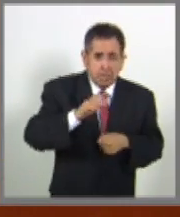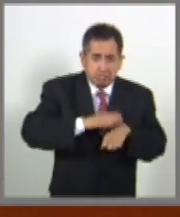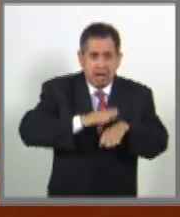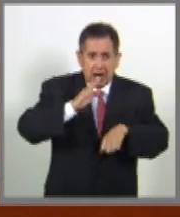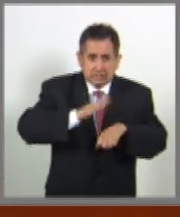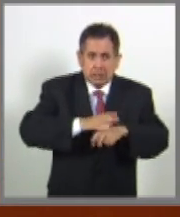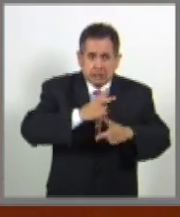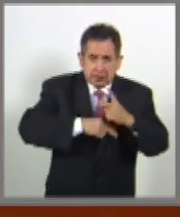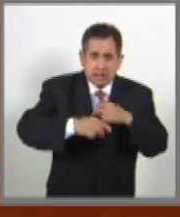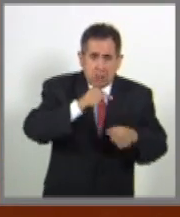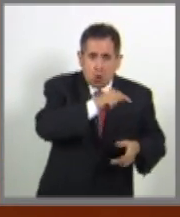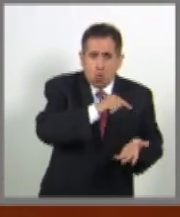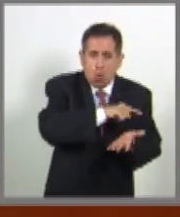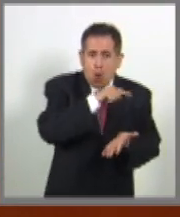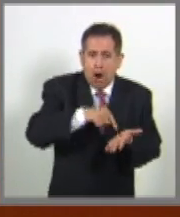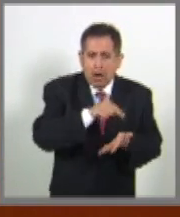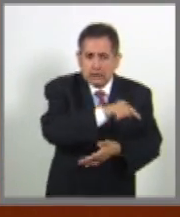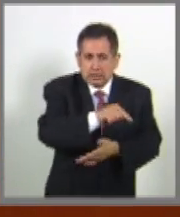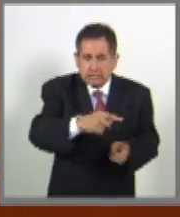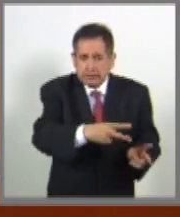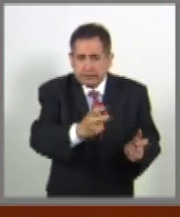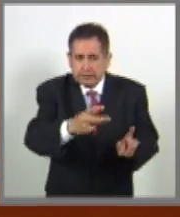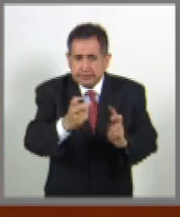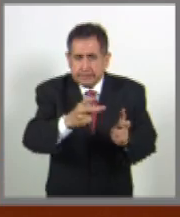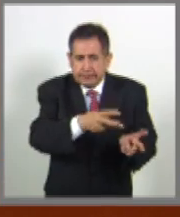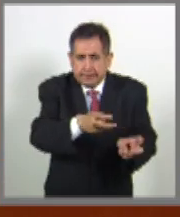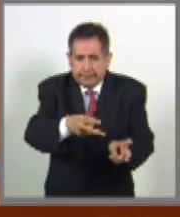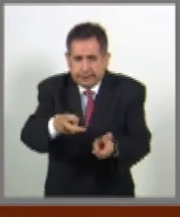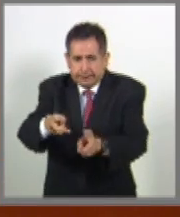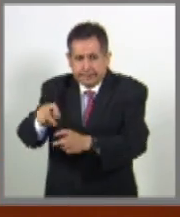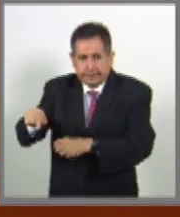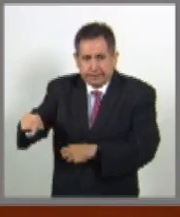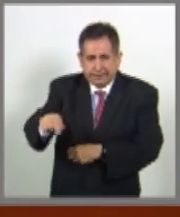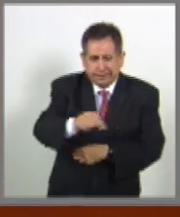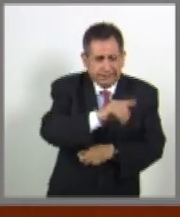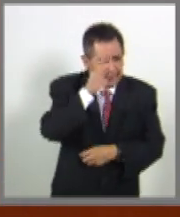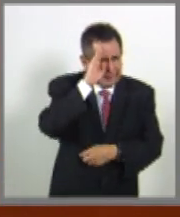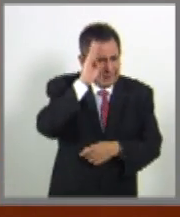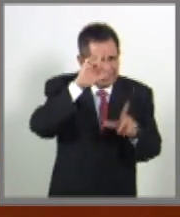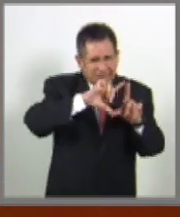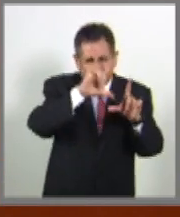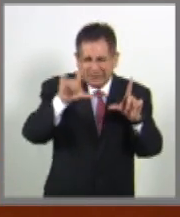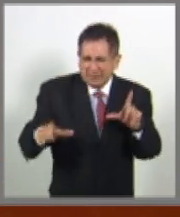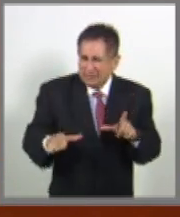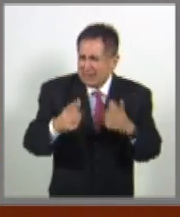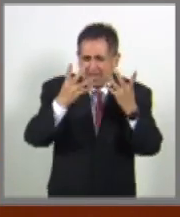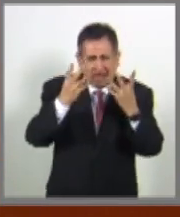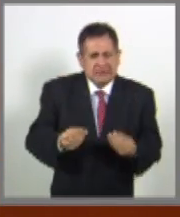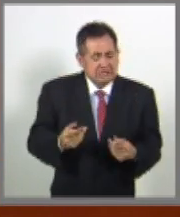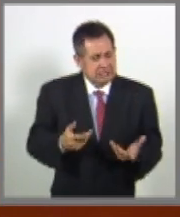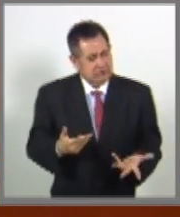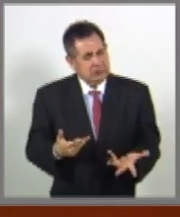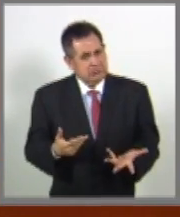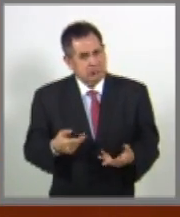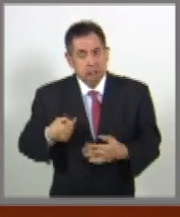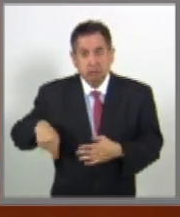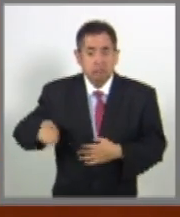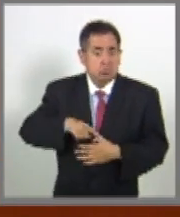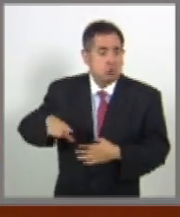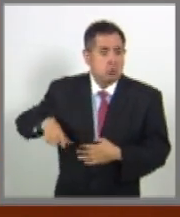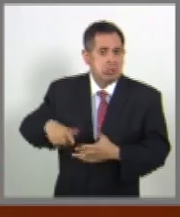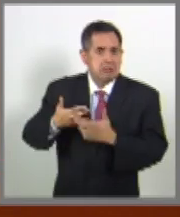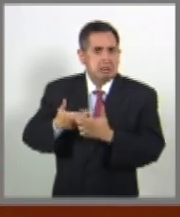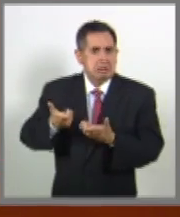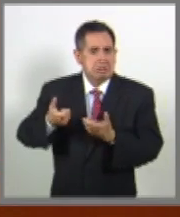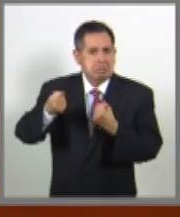día a lo largo de nuestro territorio, con un impacto adverso para la economía y las finanzas